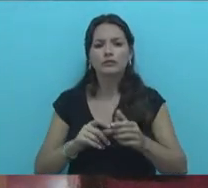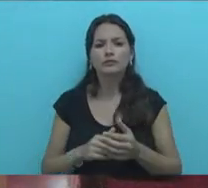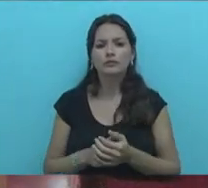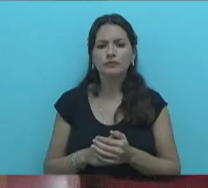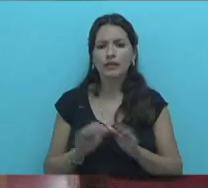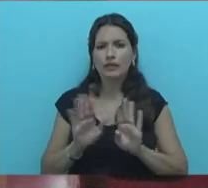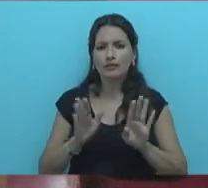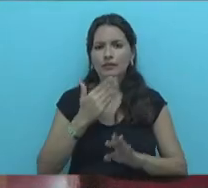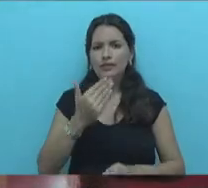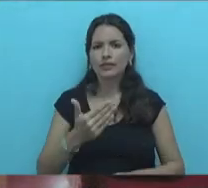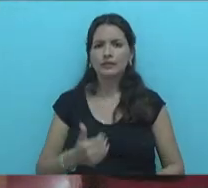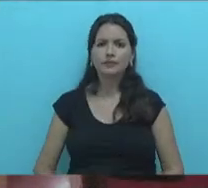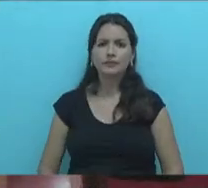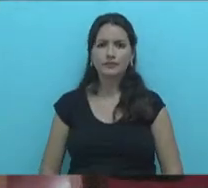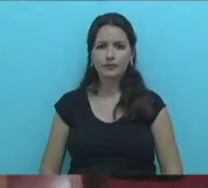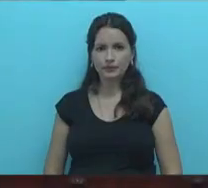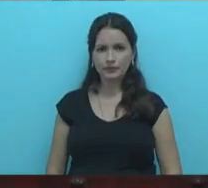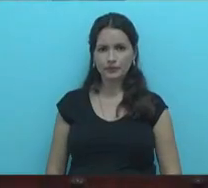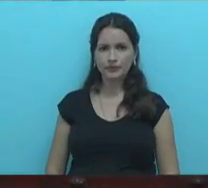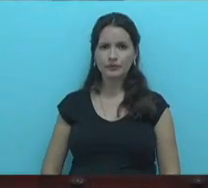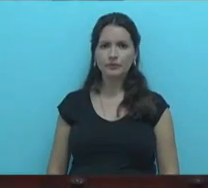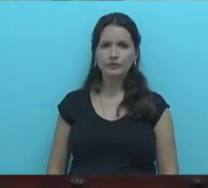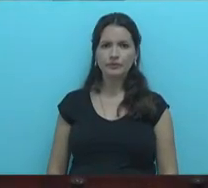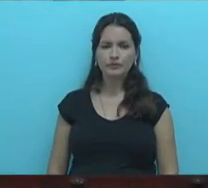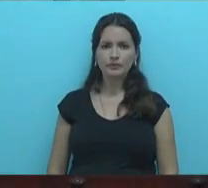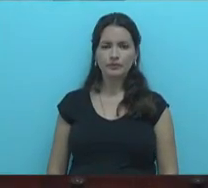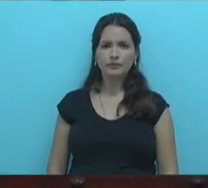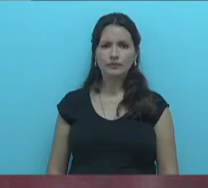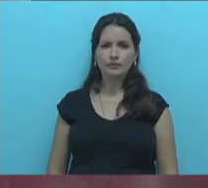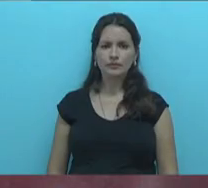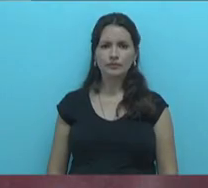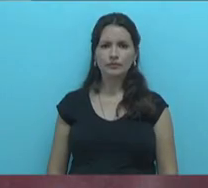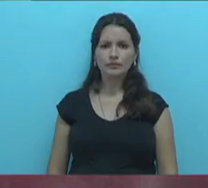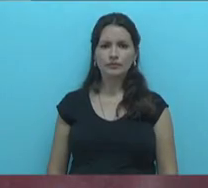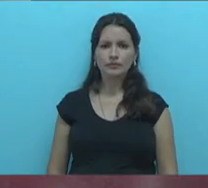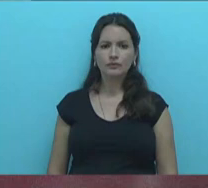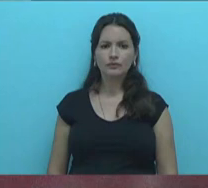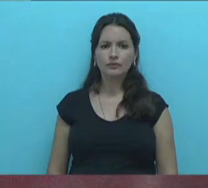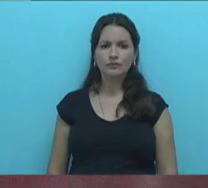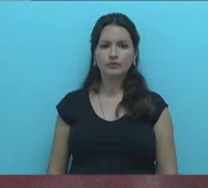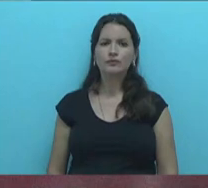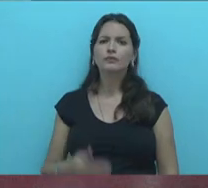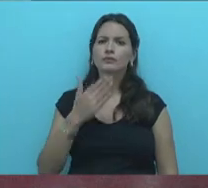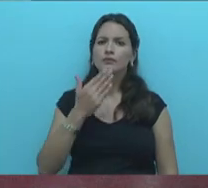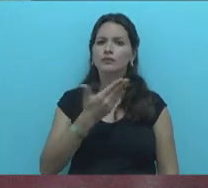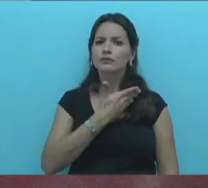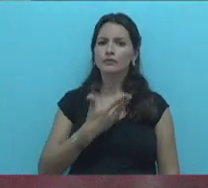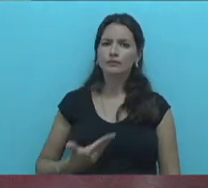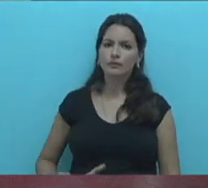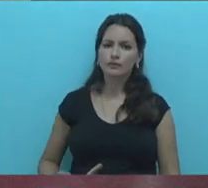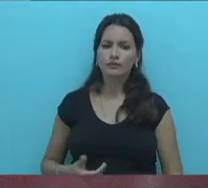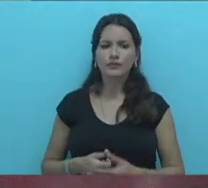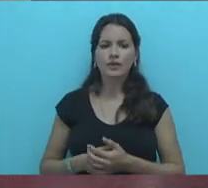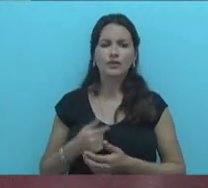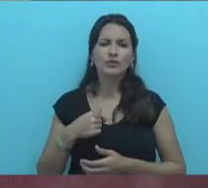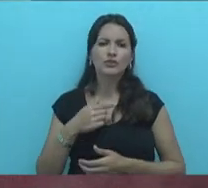Argentina. Gracias. Gracias, diputado. Diputado Vena, tiene usted la palabra. Gracias, señor presidente. Voy a pedir apartamiento de